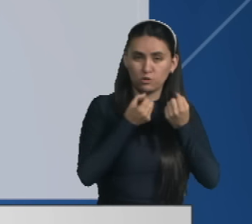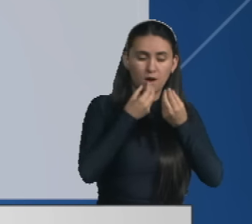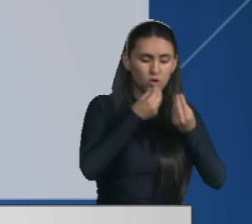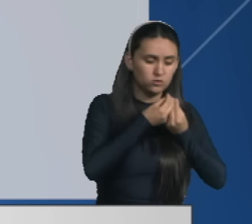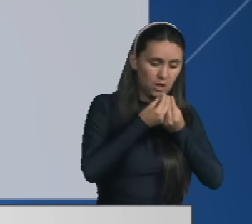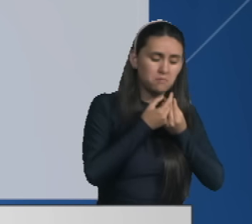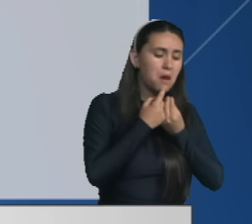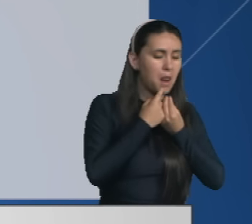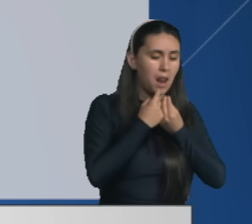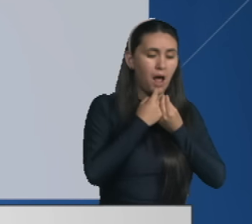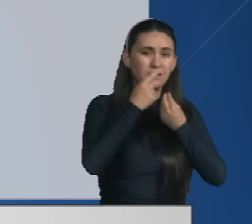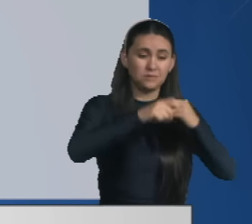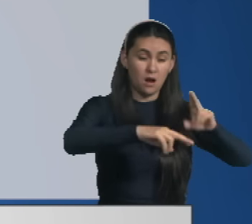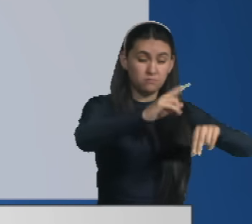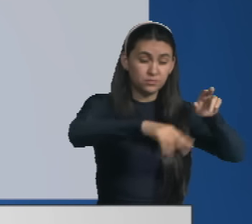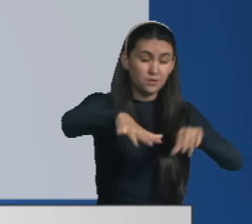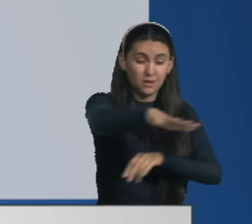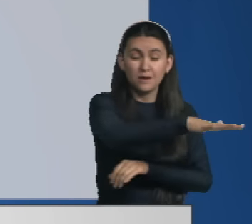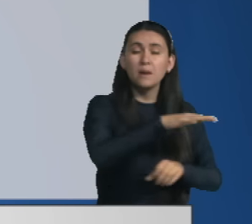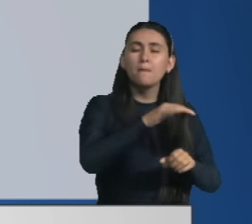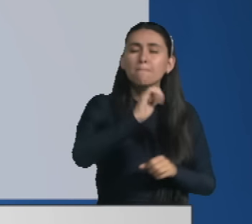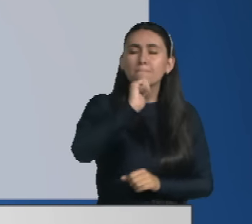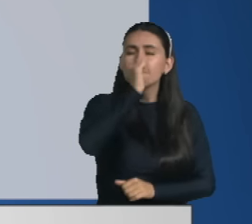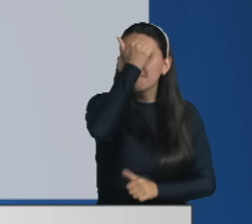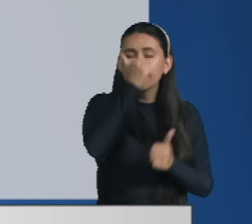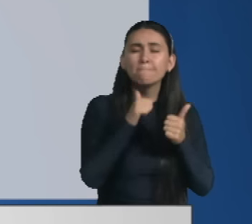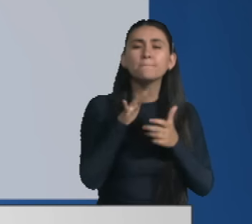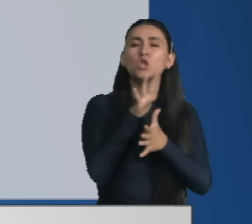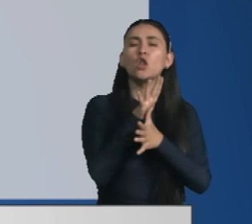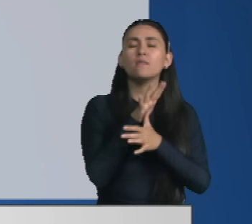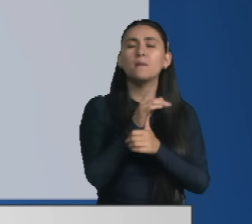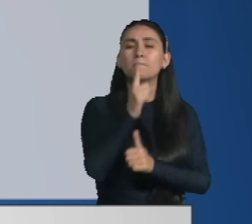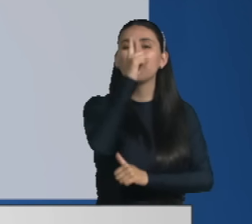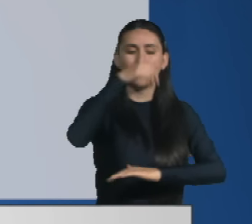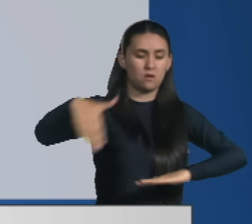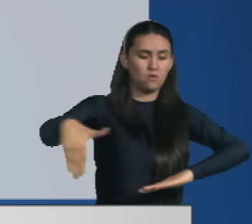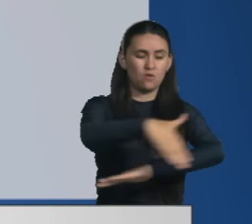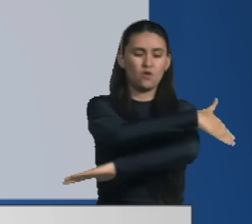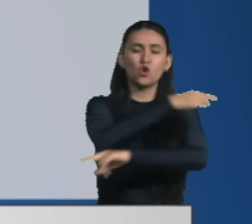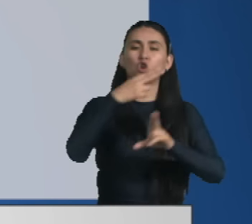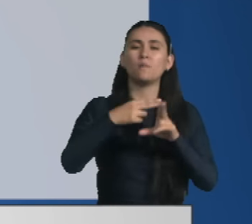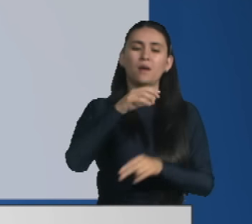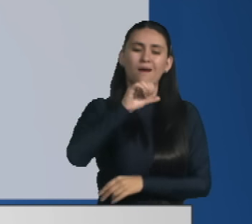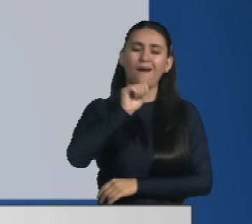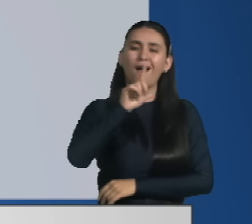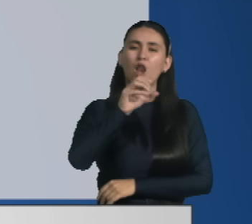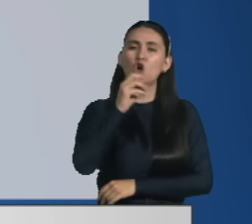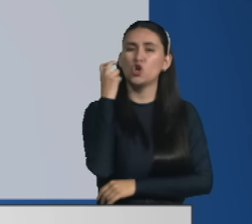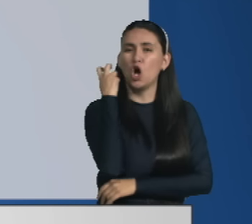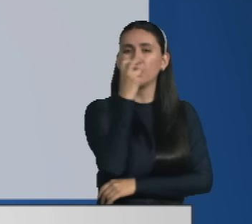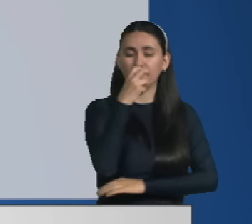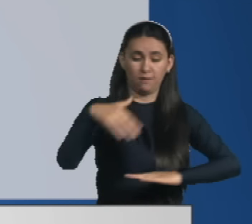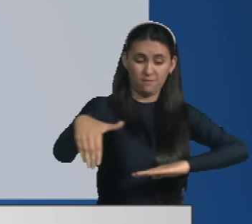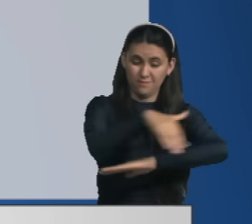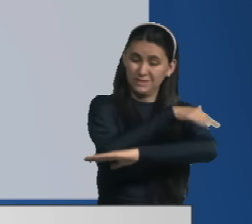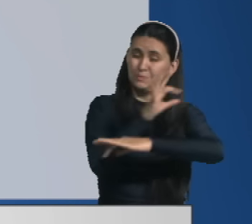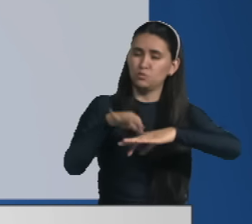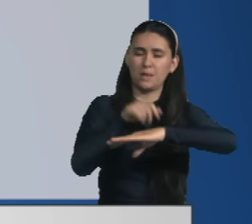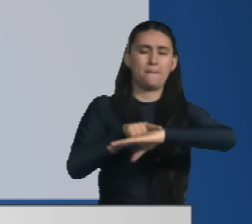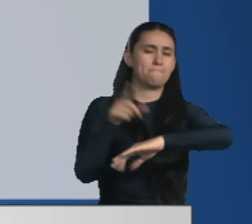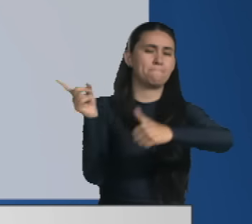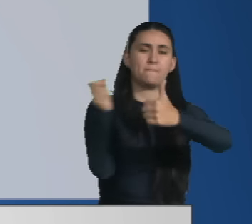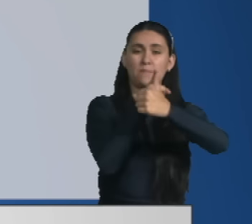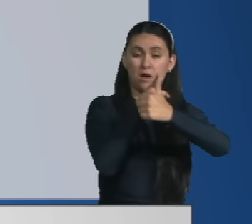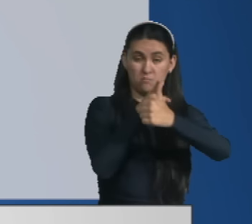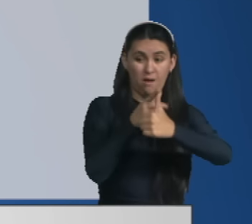en estos predios debe priorizarse la construcción de la Aloo Norte, una decisión que además fue ratificada y